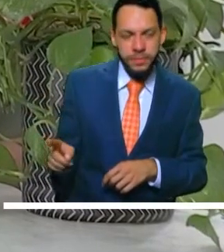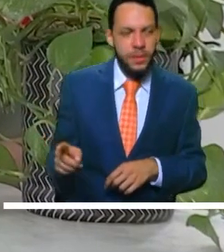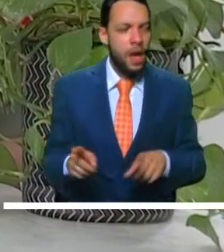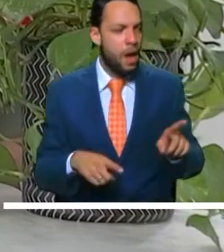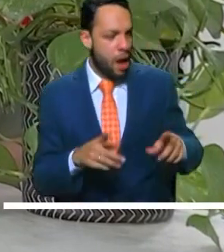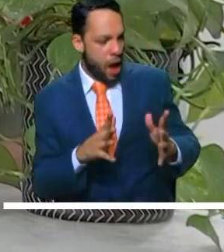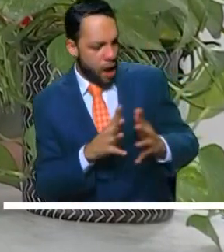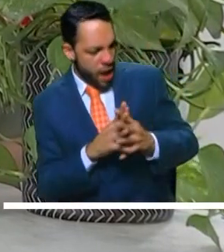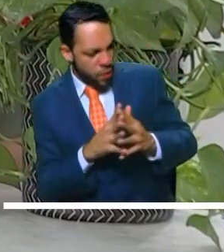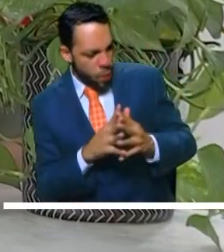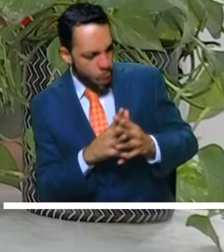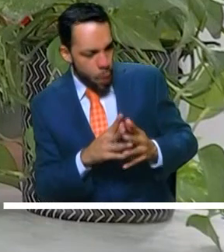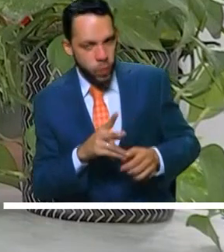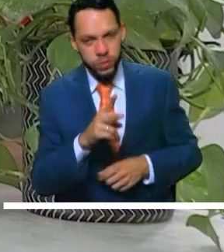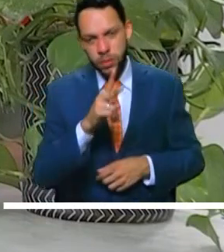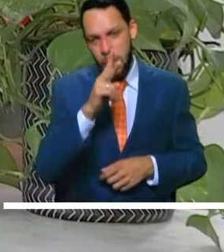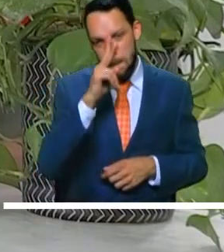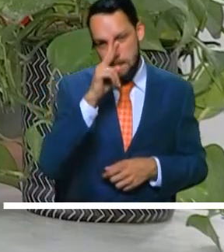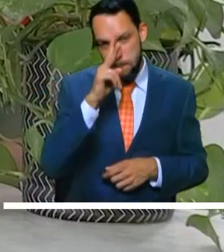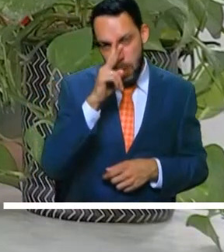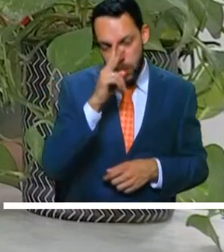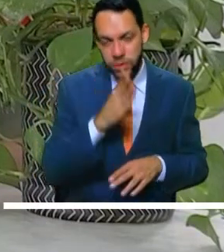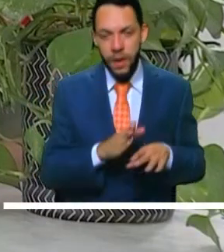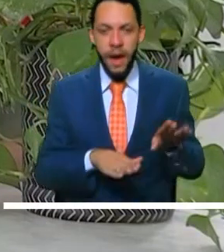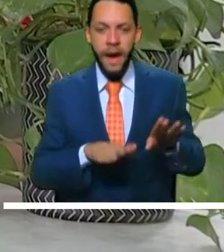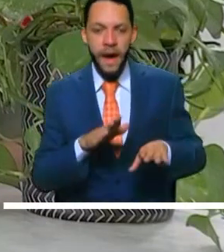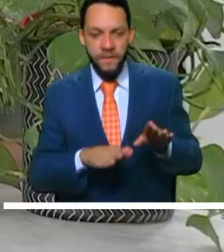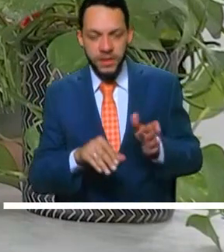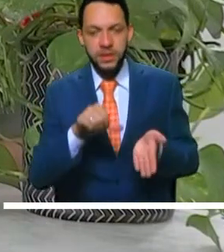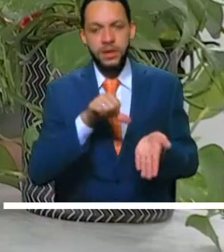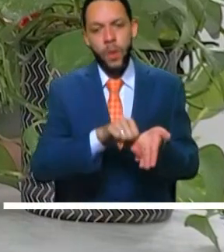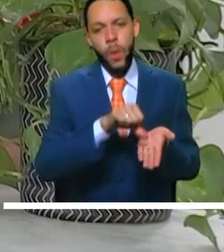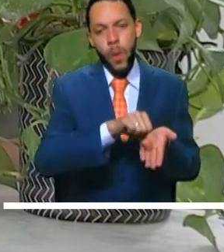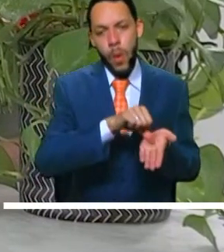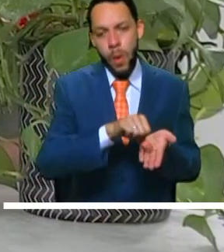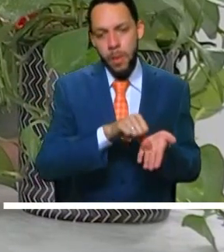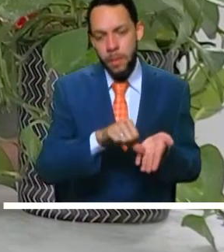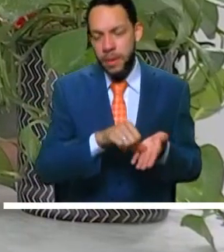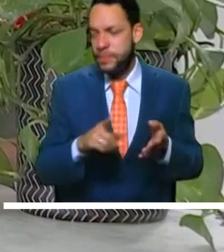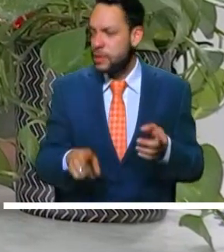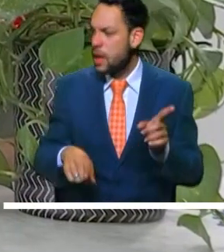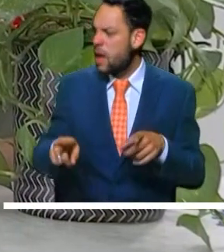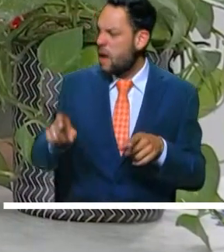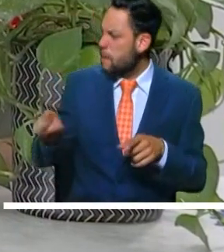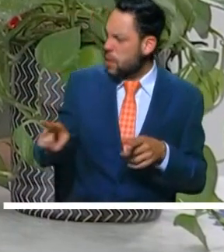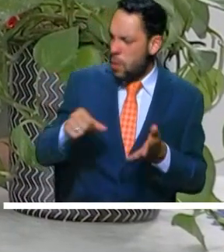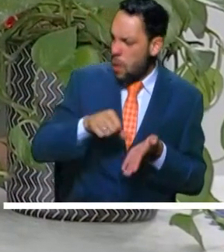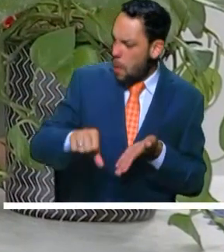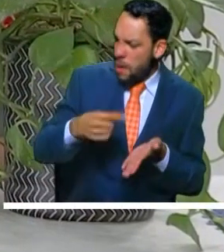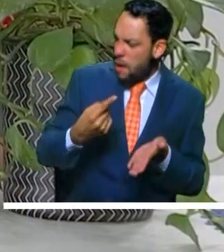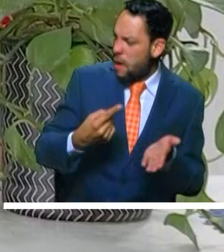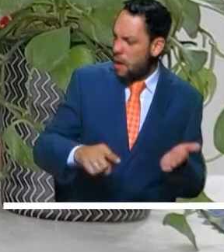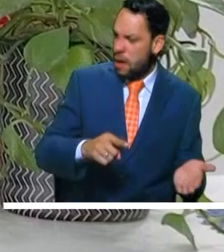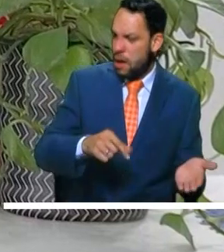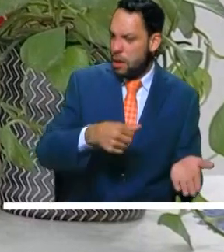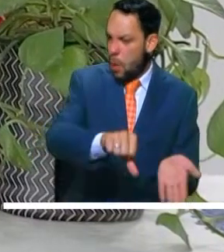Arroz, pollo. Si no puedo cocinar el día antes, pues compro algo en la calle. ¿Y qué compras?